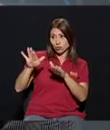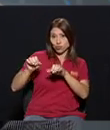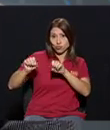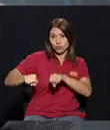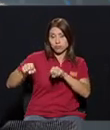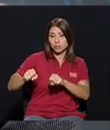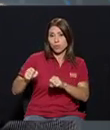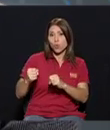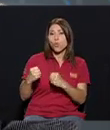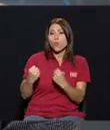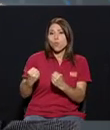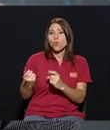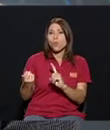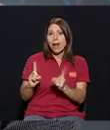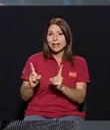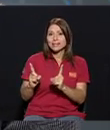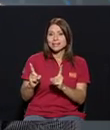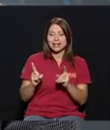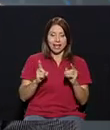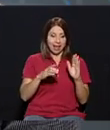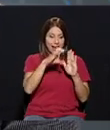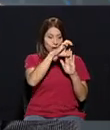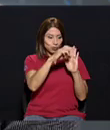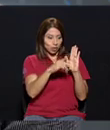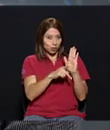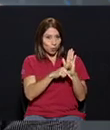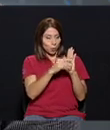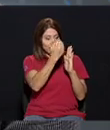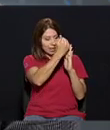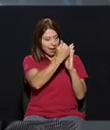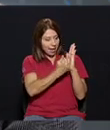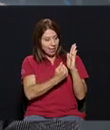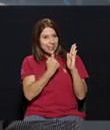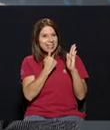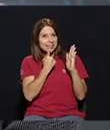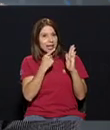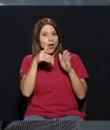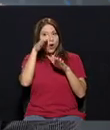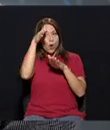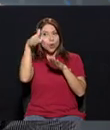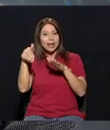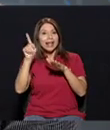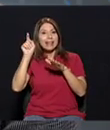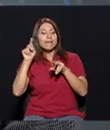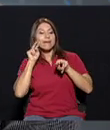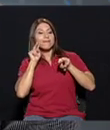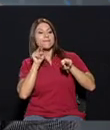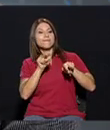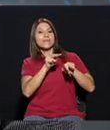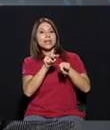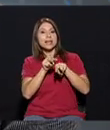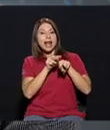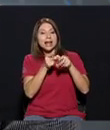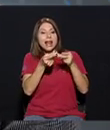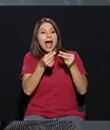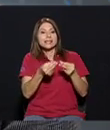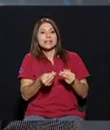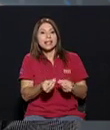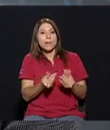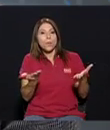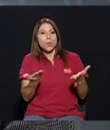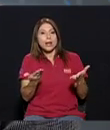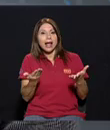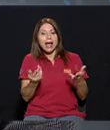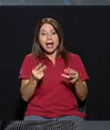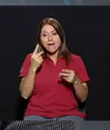Contraloría, resulta que la Constitución Política le atribuye a la Contraloría la vigilancia de la hacienda pública,